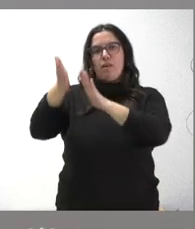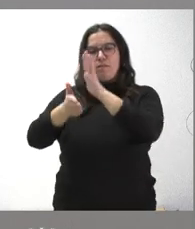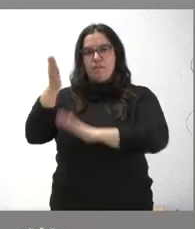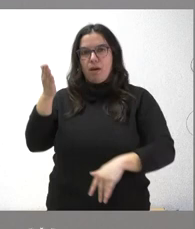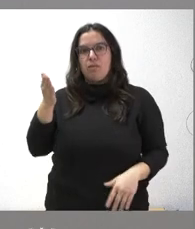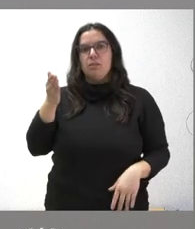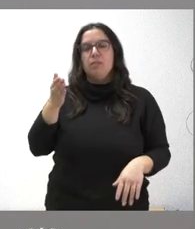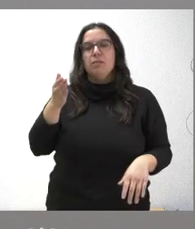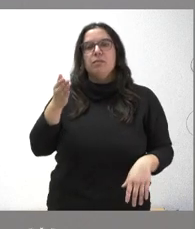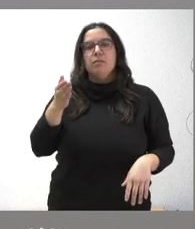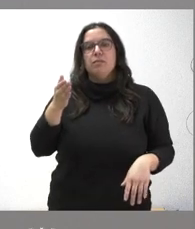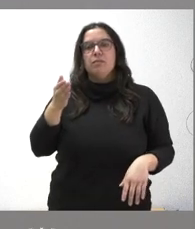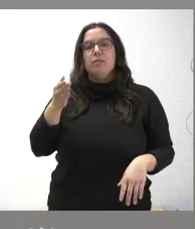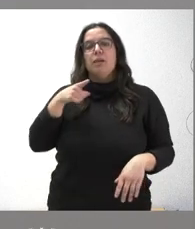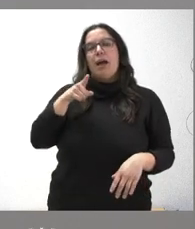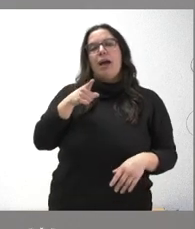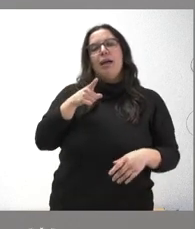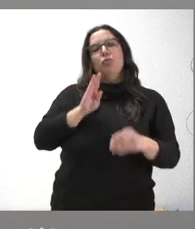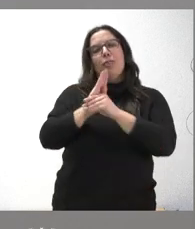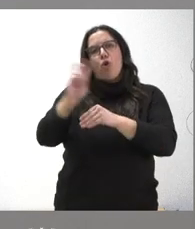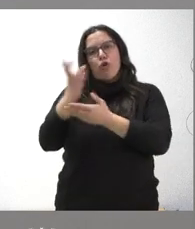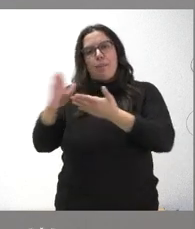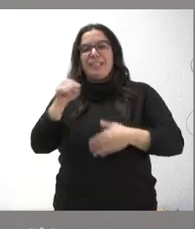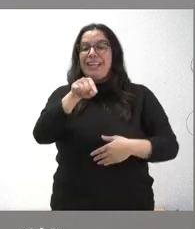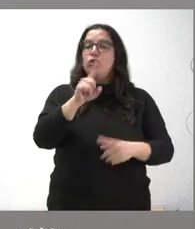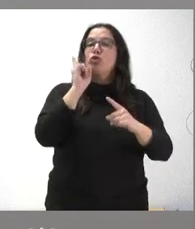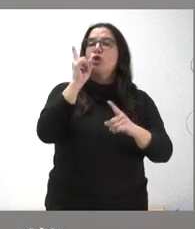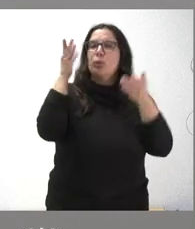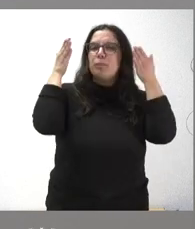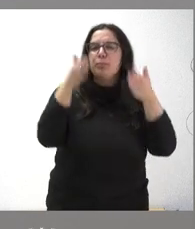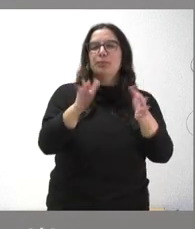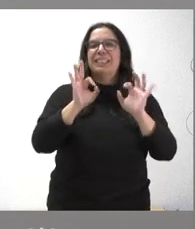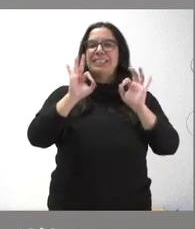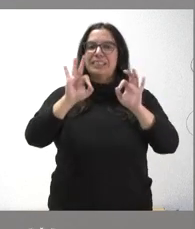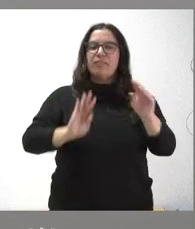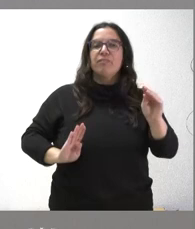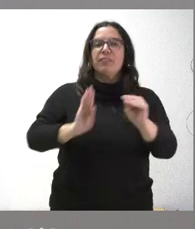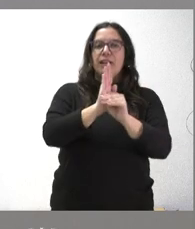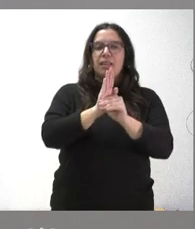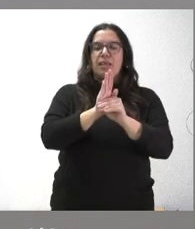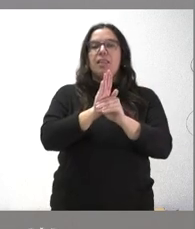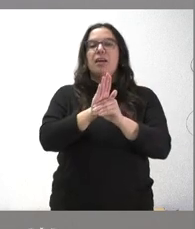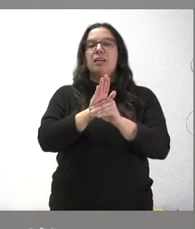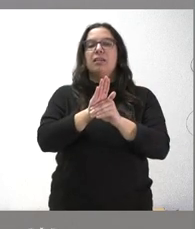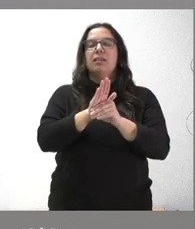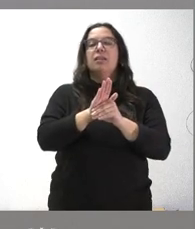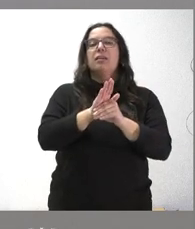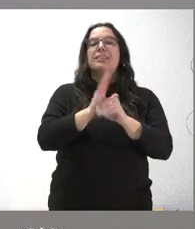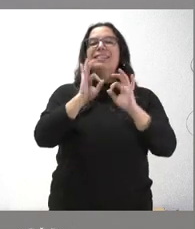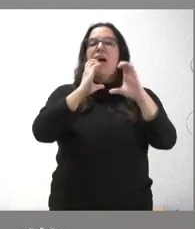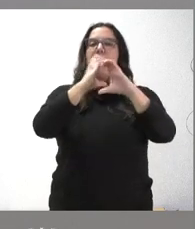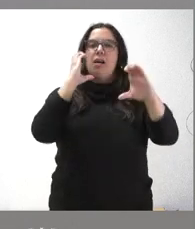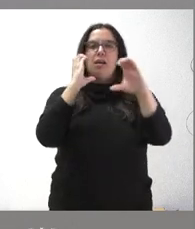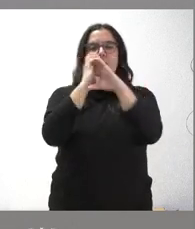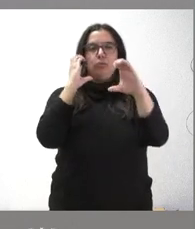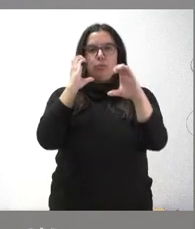otra vía de actuación Estos son exclusivamente lo que son las actuaciones de financiación de los déficit del transporte de los autocares